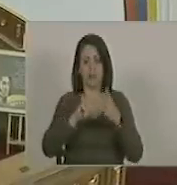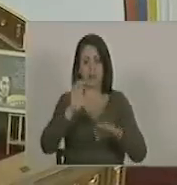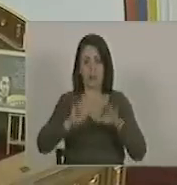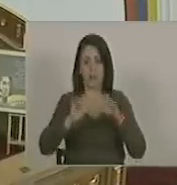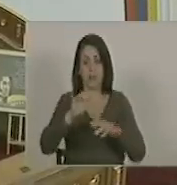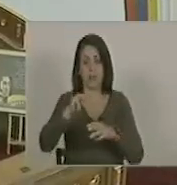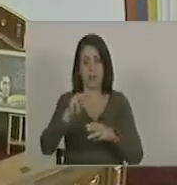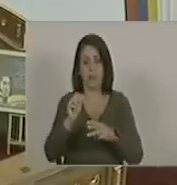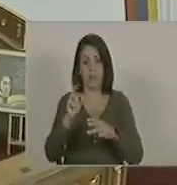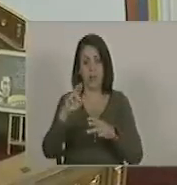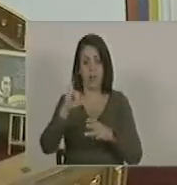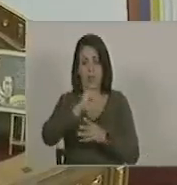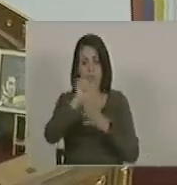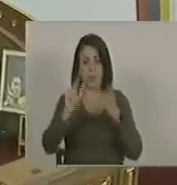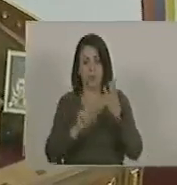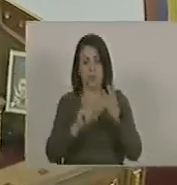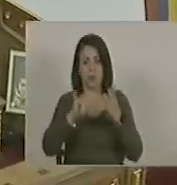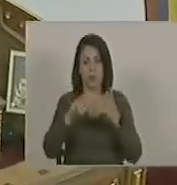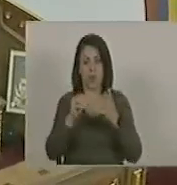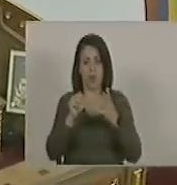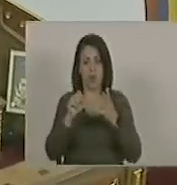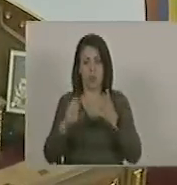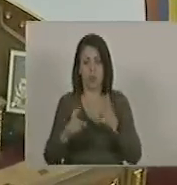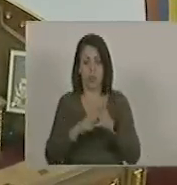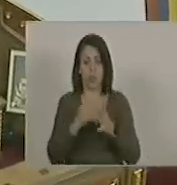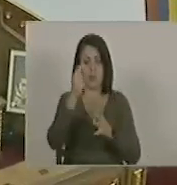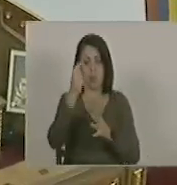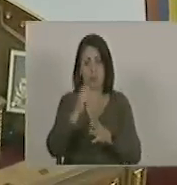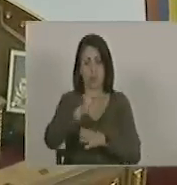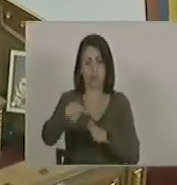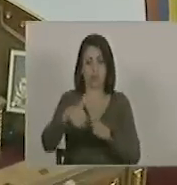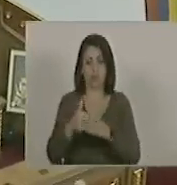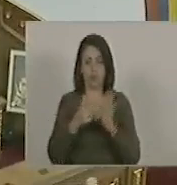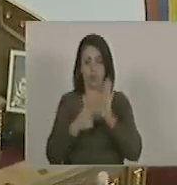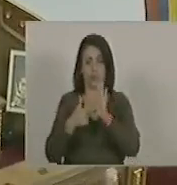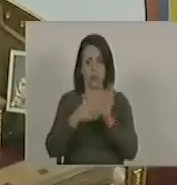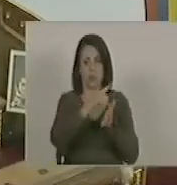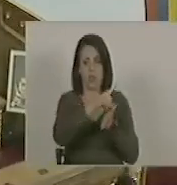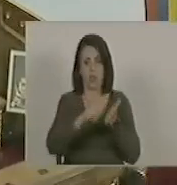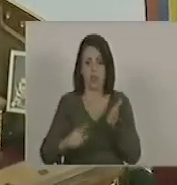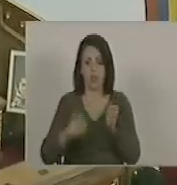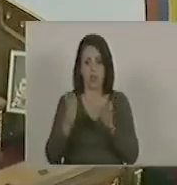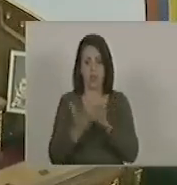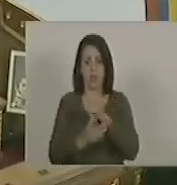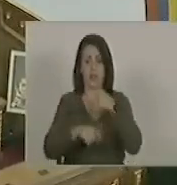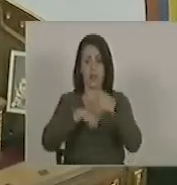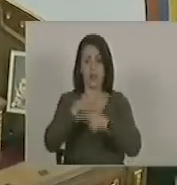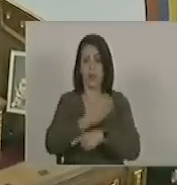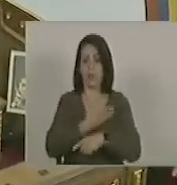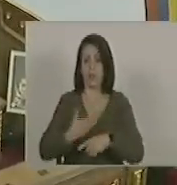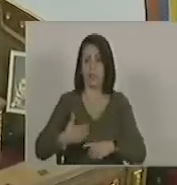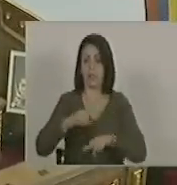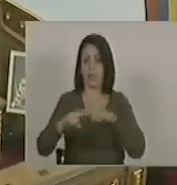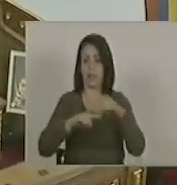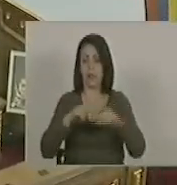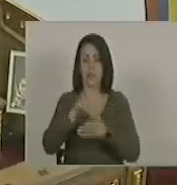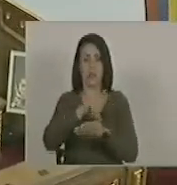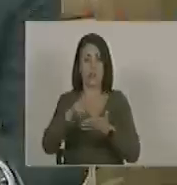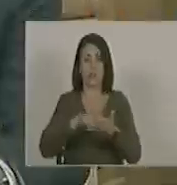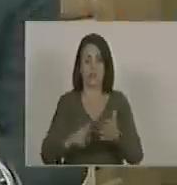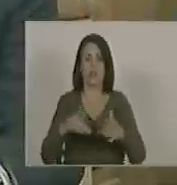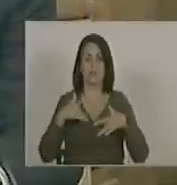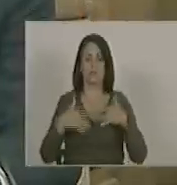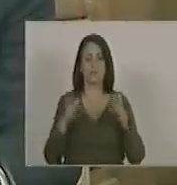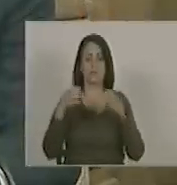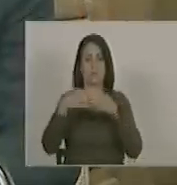María Alejandra Hernández, su secretario José Omar Molina, las diputadas y los diputados indicados en lista anexa. Acto seguido, el presidente ordenó dar lectura al acta